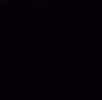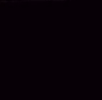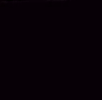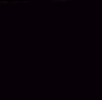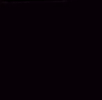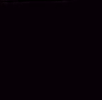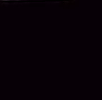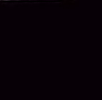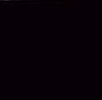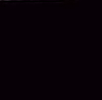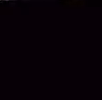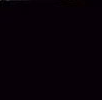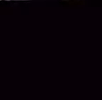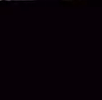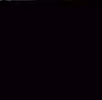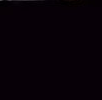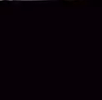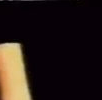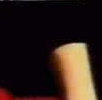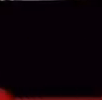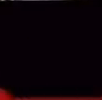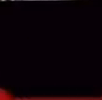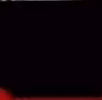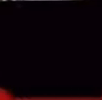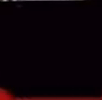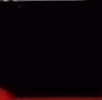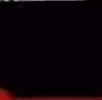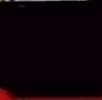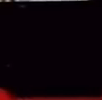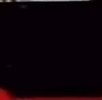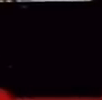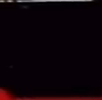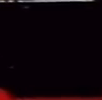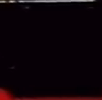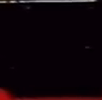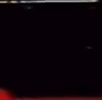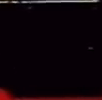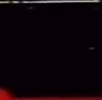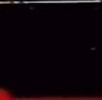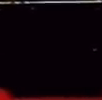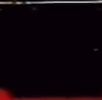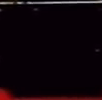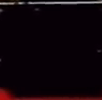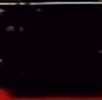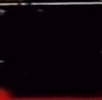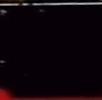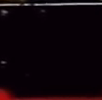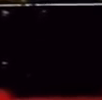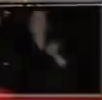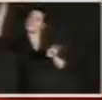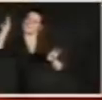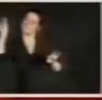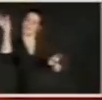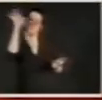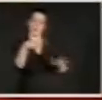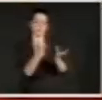macaco de Ángel yanos tuve que trepar como el para alcanzarlo falta